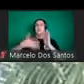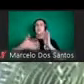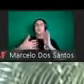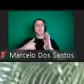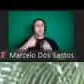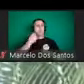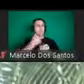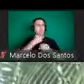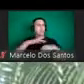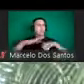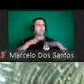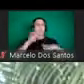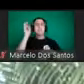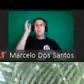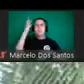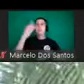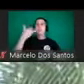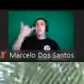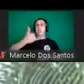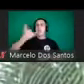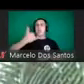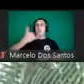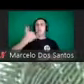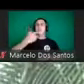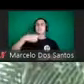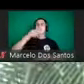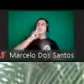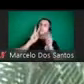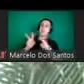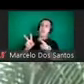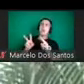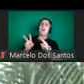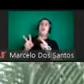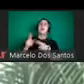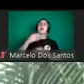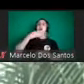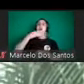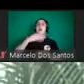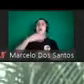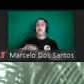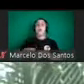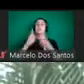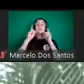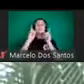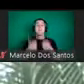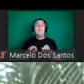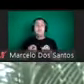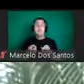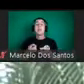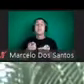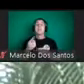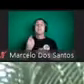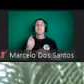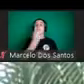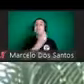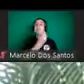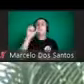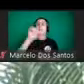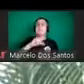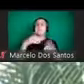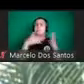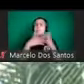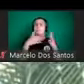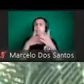sociedad ha empezado a darse cuenta de las barreras que ha puesto en el camino para que estos talentos realmente se